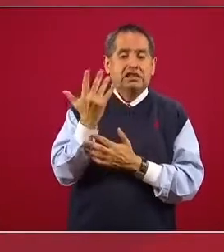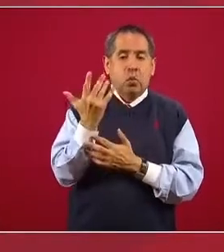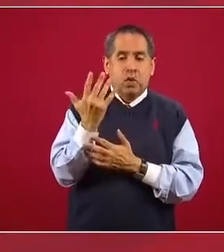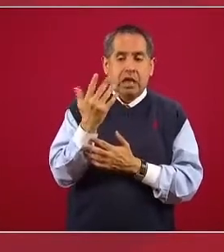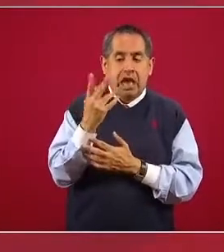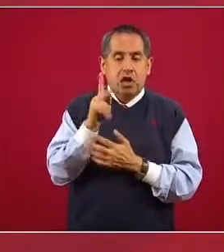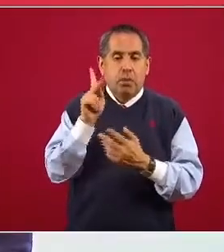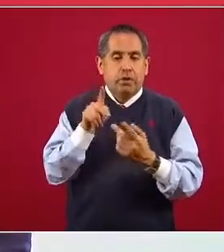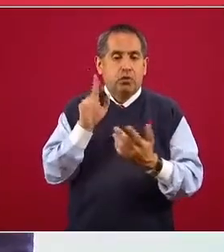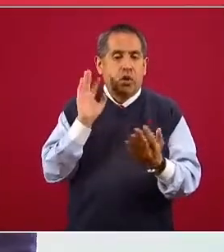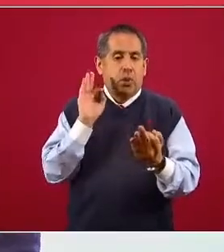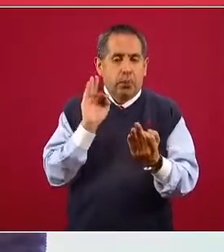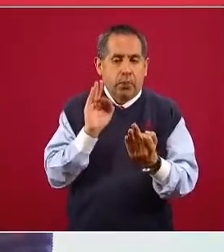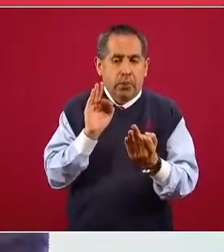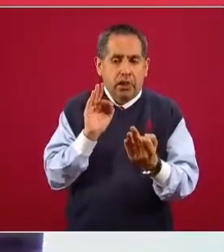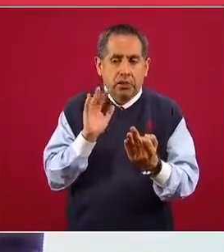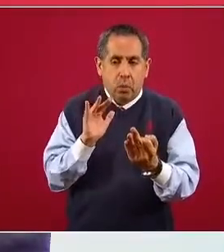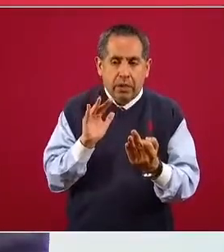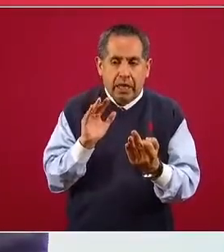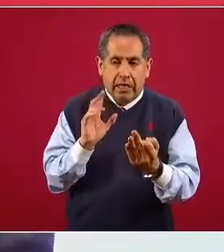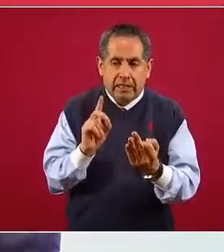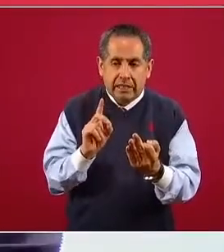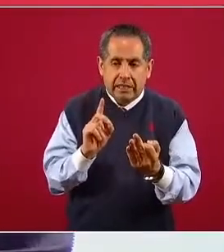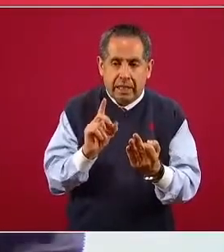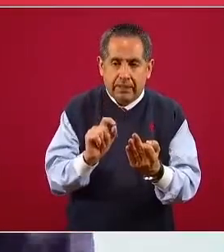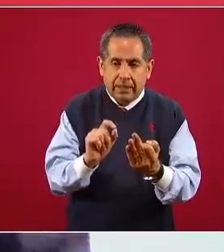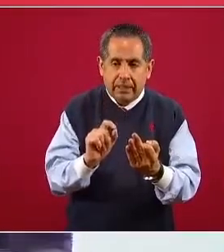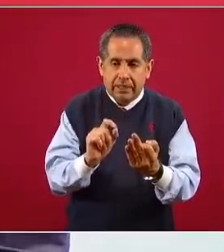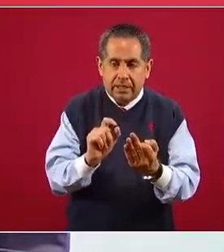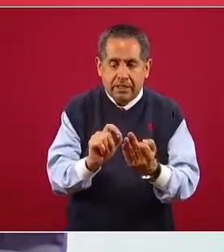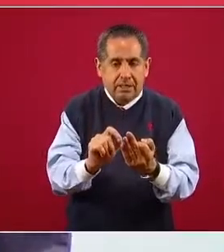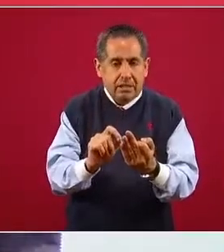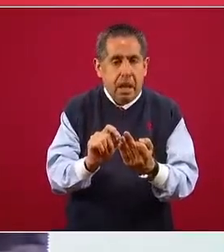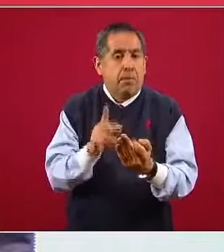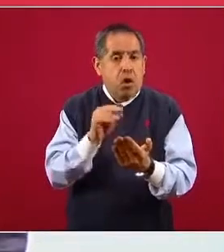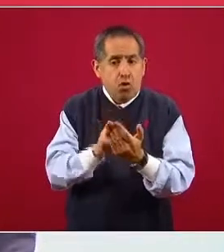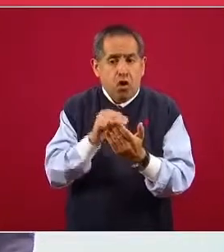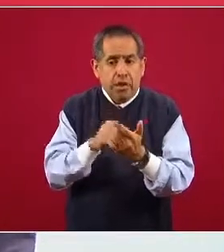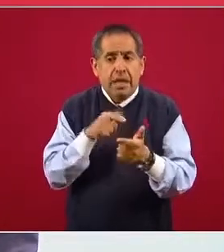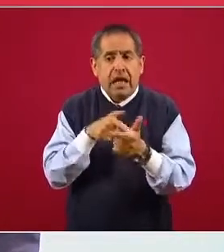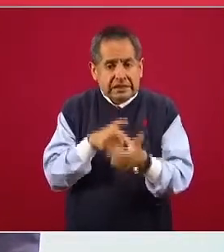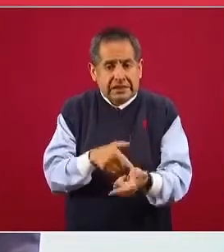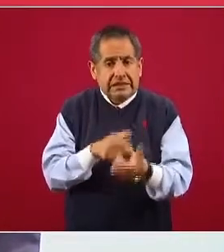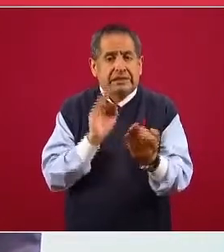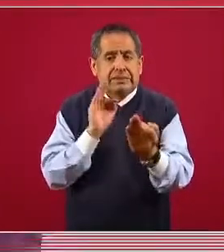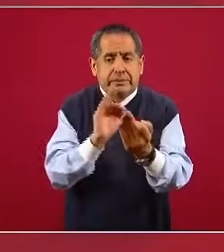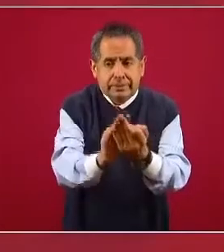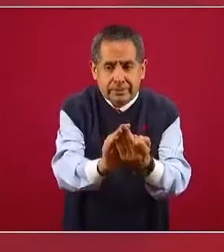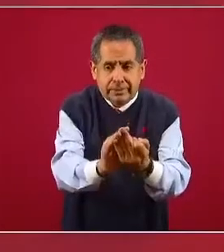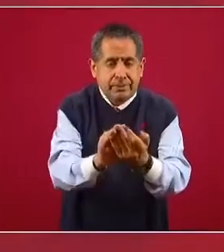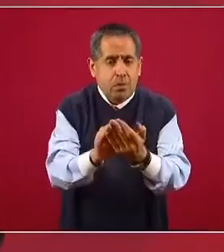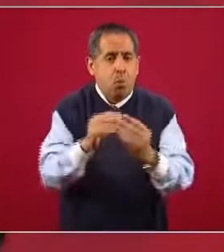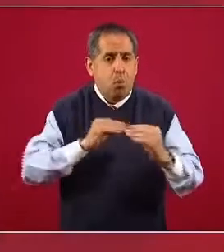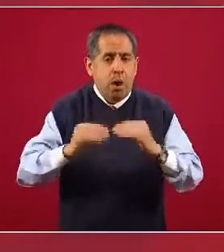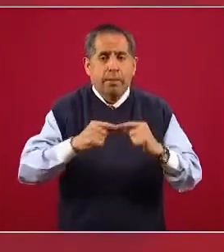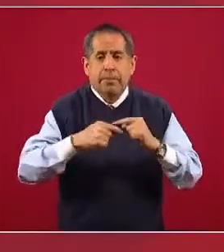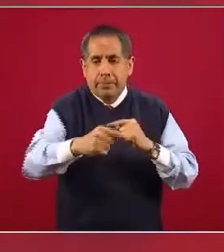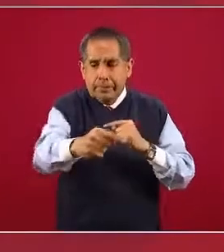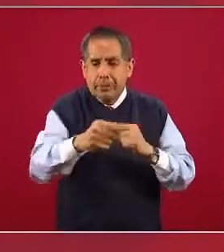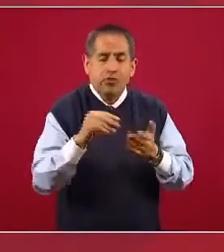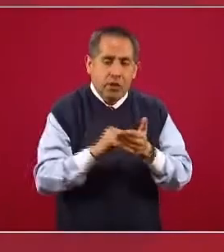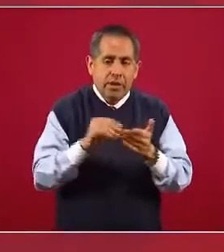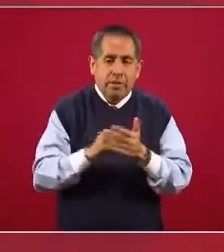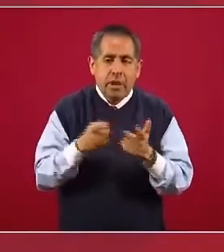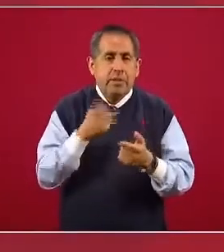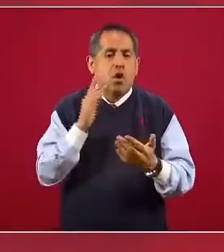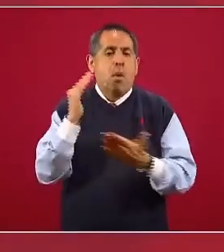hora y luego a 30 kilómetros por hora, luego a 20. Uno de todos modos se sigue acercando al punto, pero se está acercando a